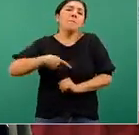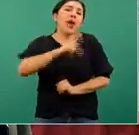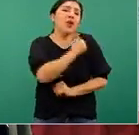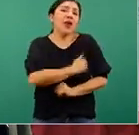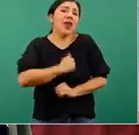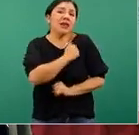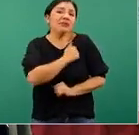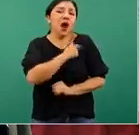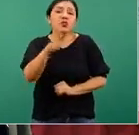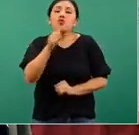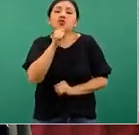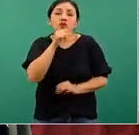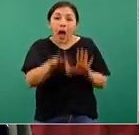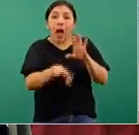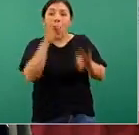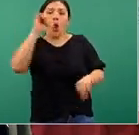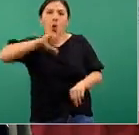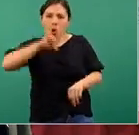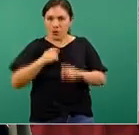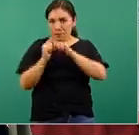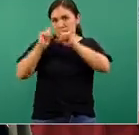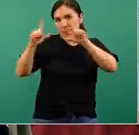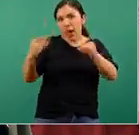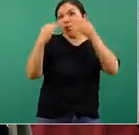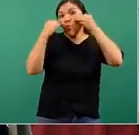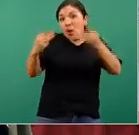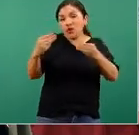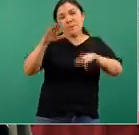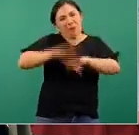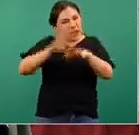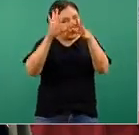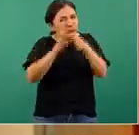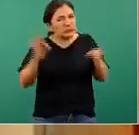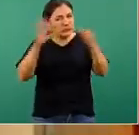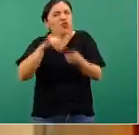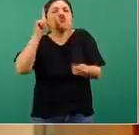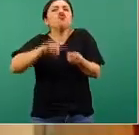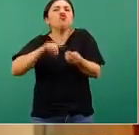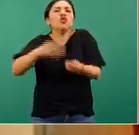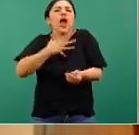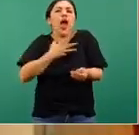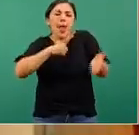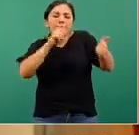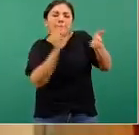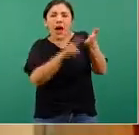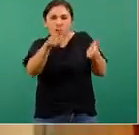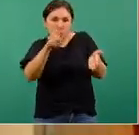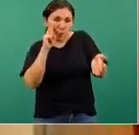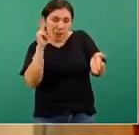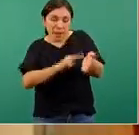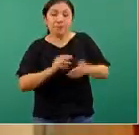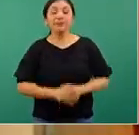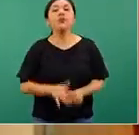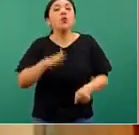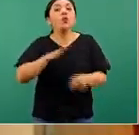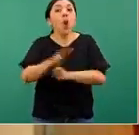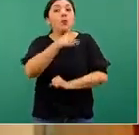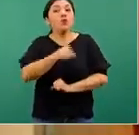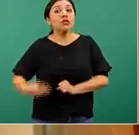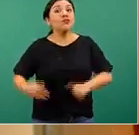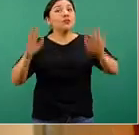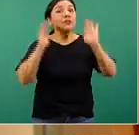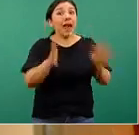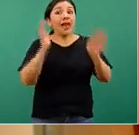no la habían encontrado. Hoy la vamos a hacer explícito dónde la pueden encontrar. Los municipios que se han ido